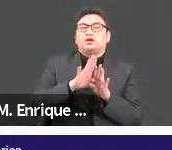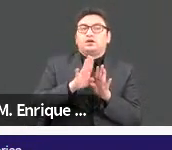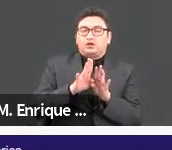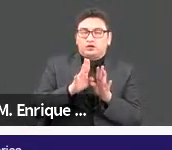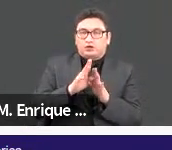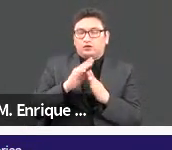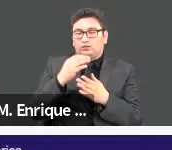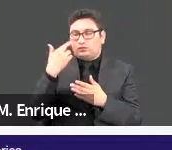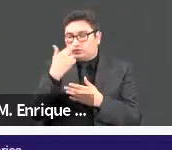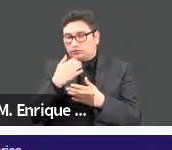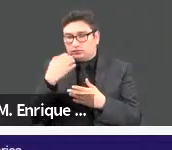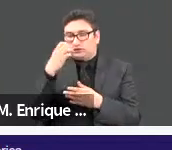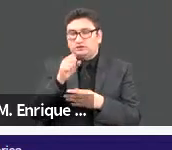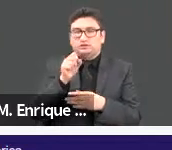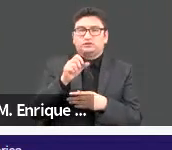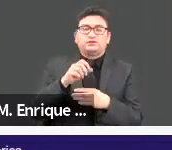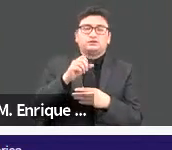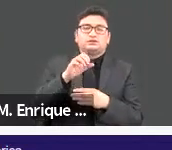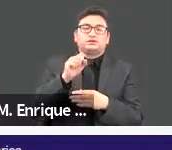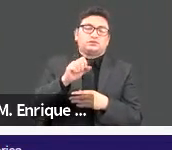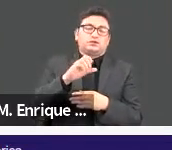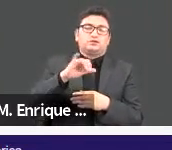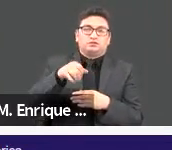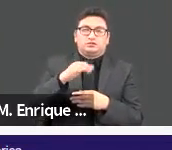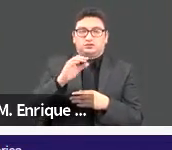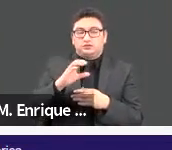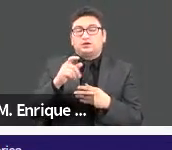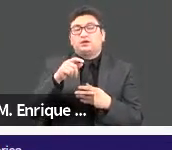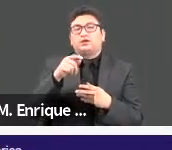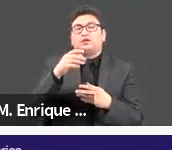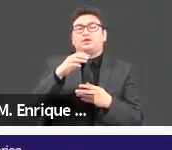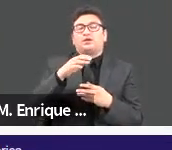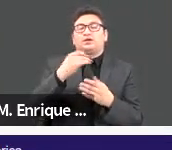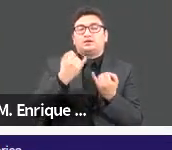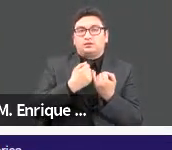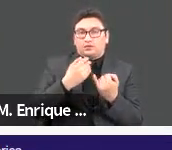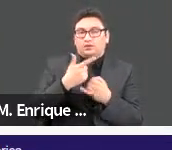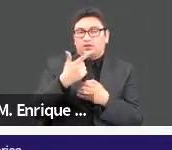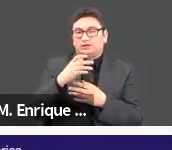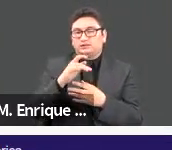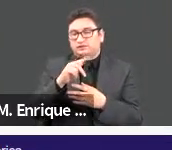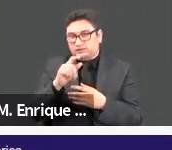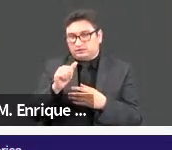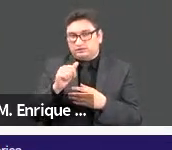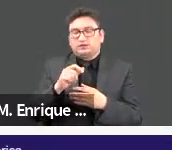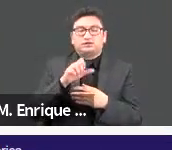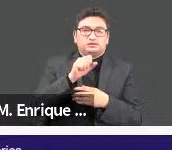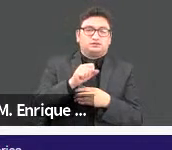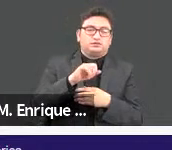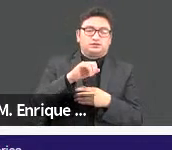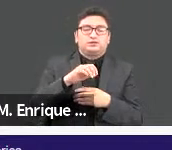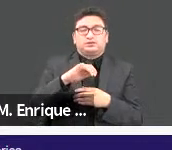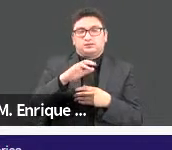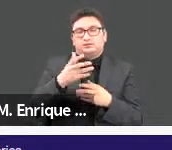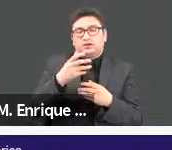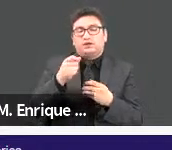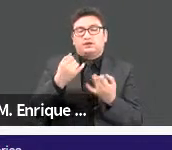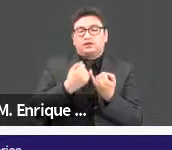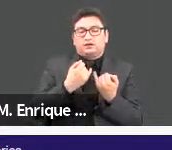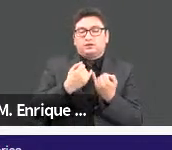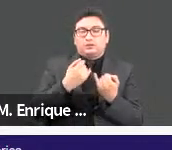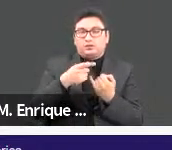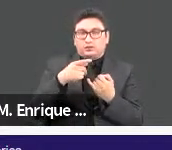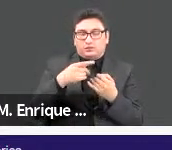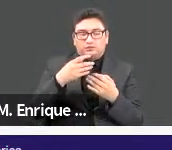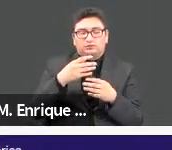de la Federación, la Gaceta del Semanario Judicial de la Federación, el sistema de consulta de tesis por ordenamiento